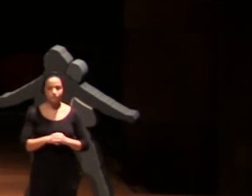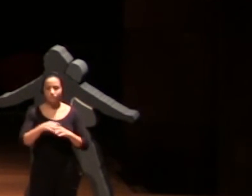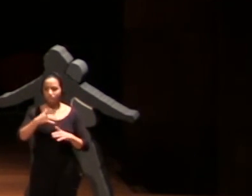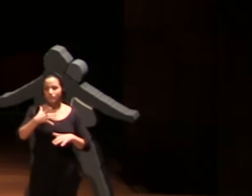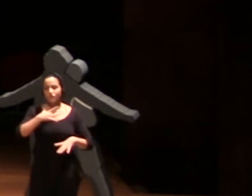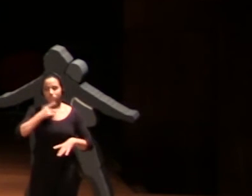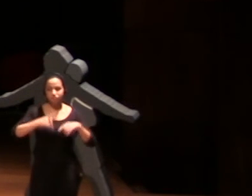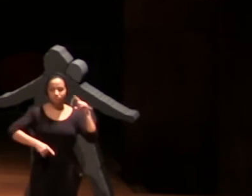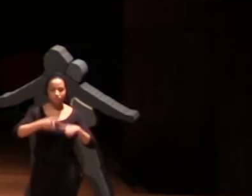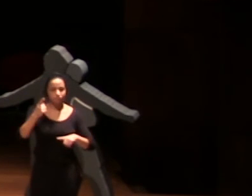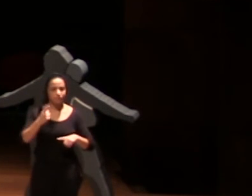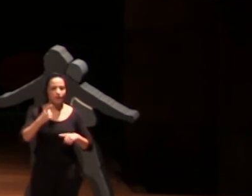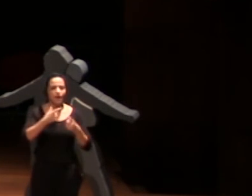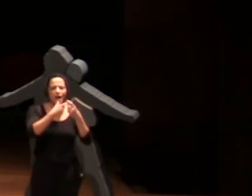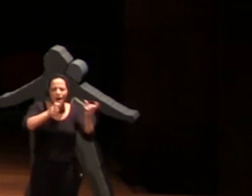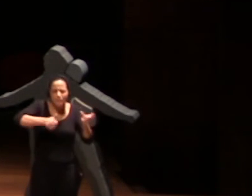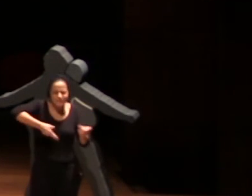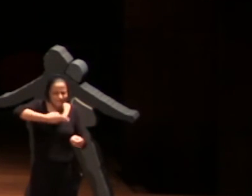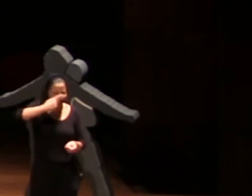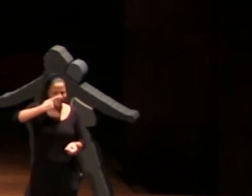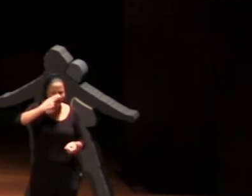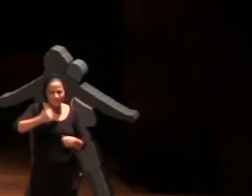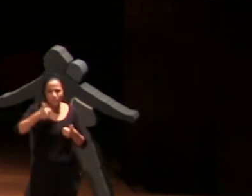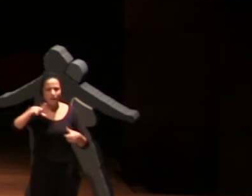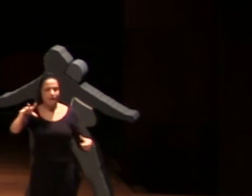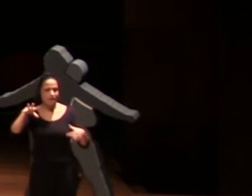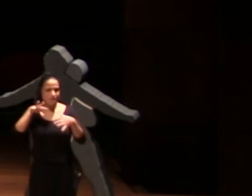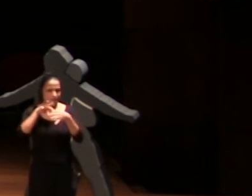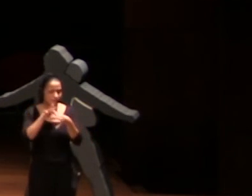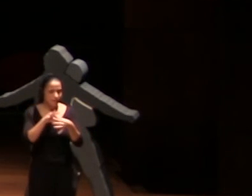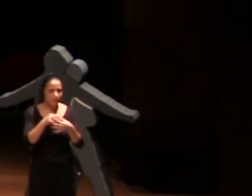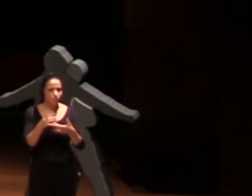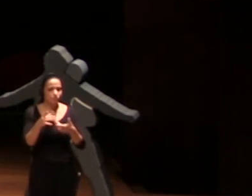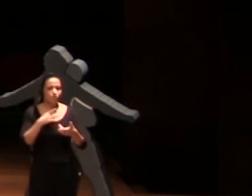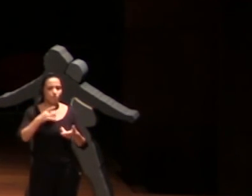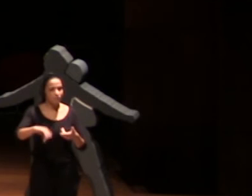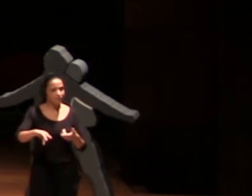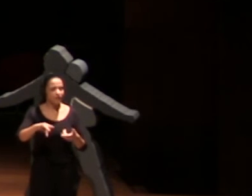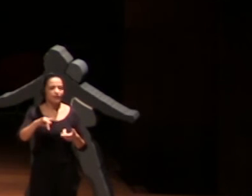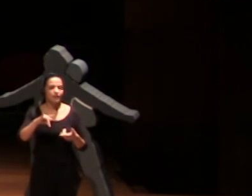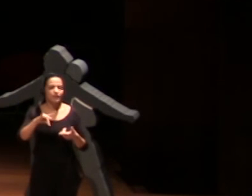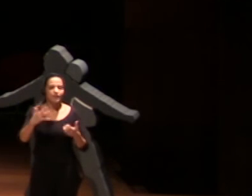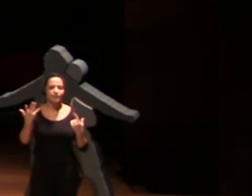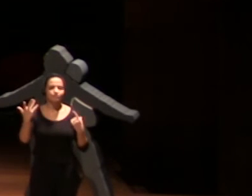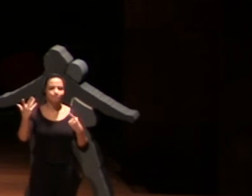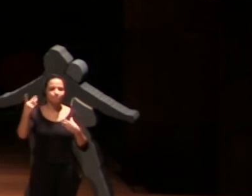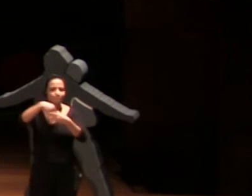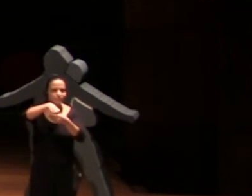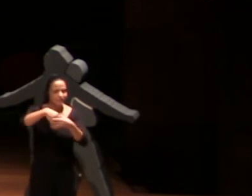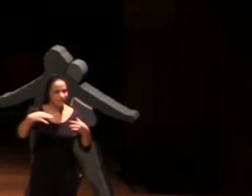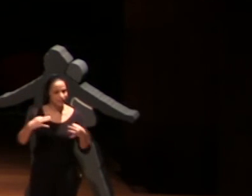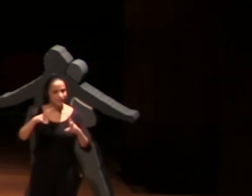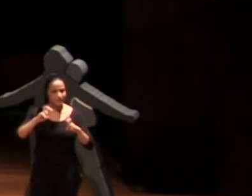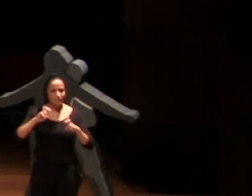Y tal vez uno de los aspectos más interesantes en cuanto a lo multimodal haya sido el integrar